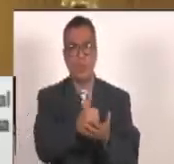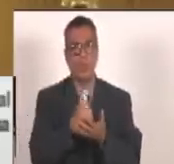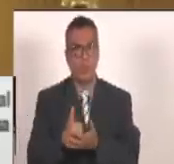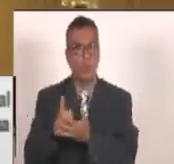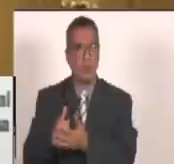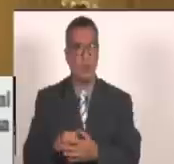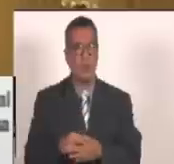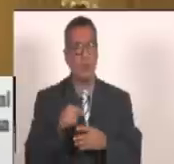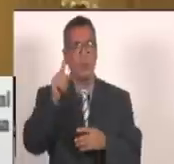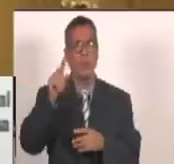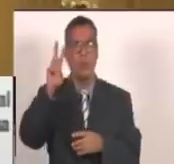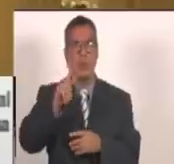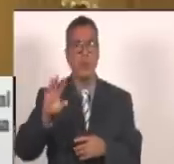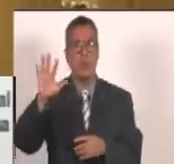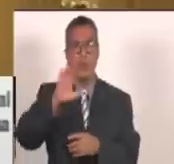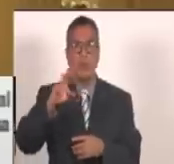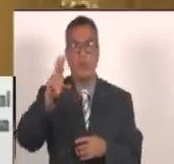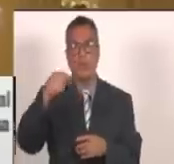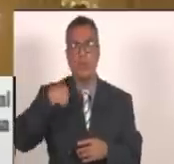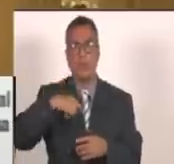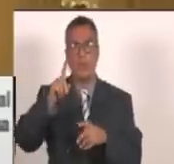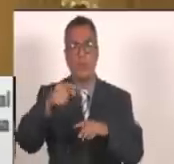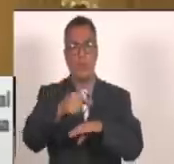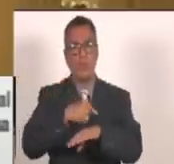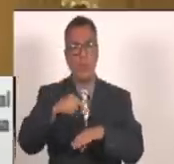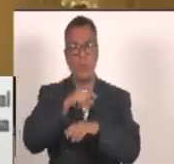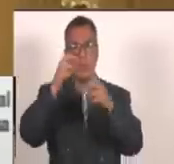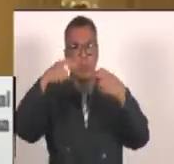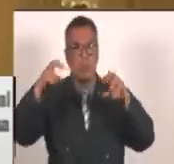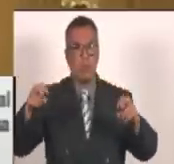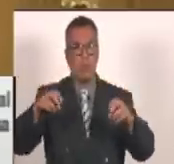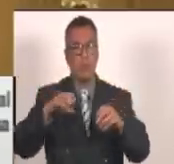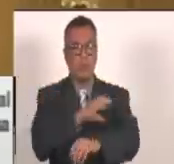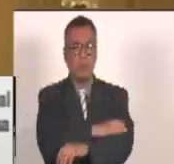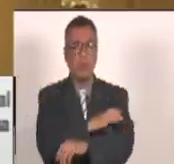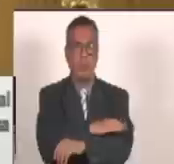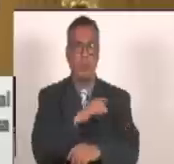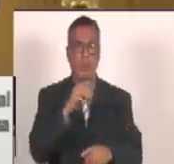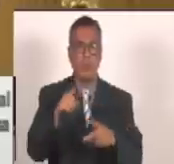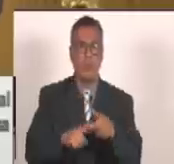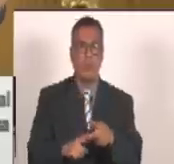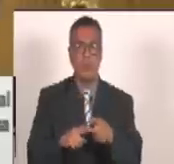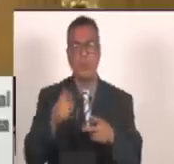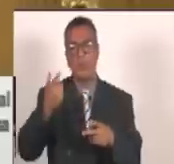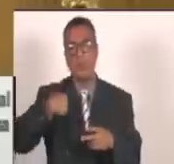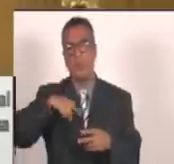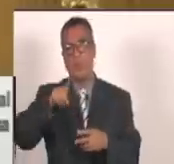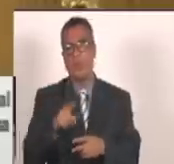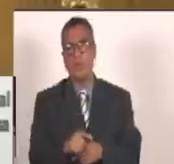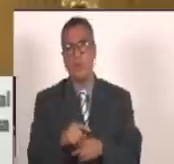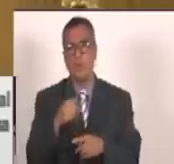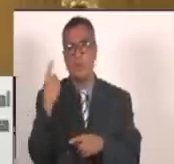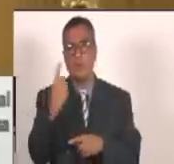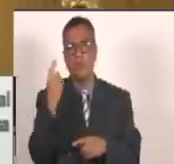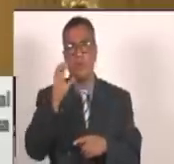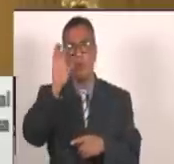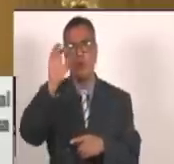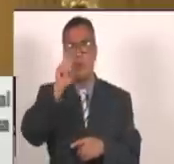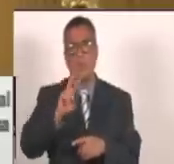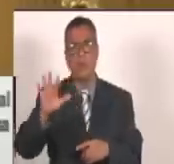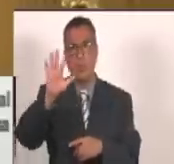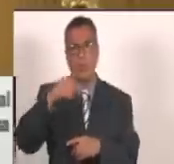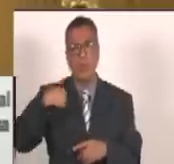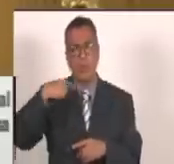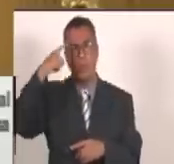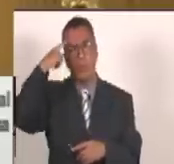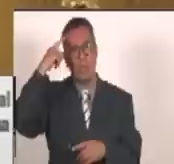beneficios para el país, no es un tema de gobierno, es un tema de oposición. Al fin y al cabo, lo que tenemos es un solo país,